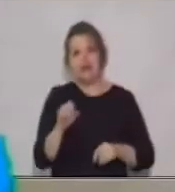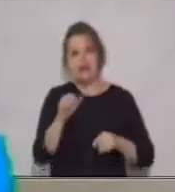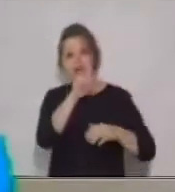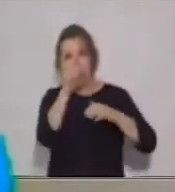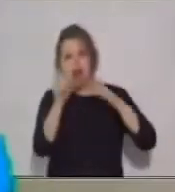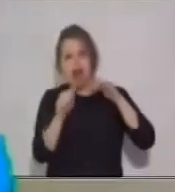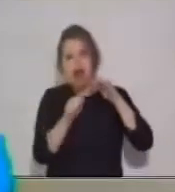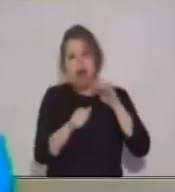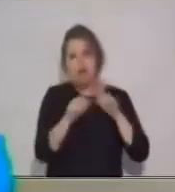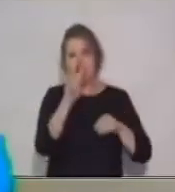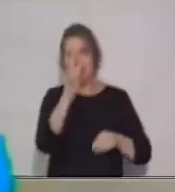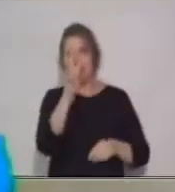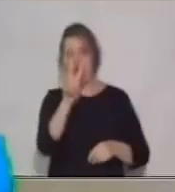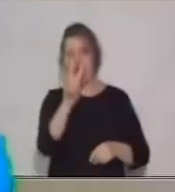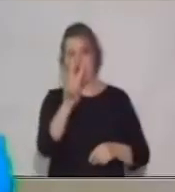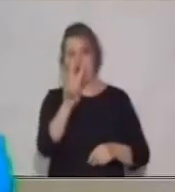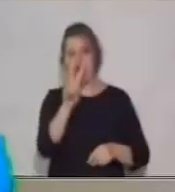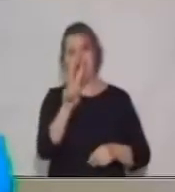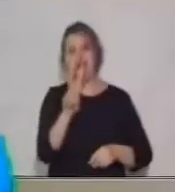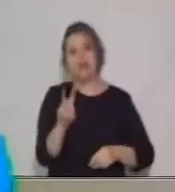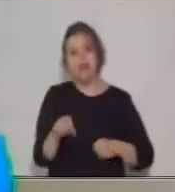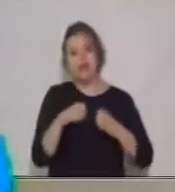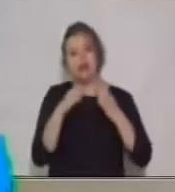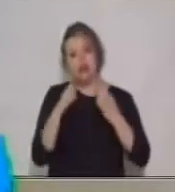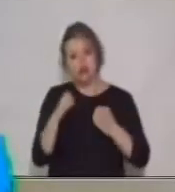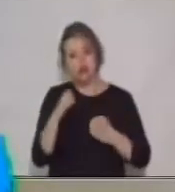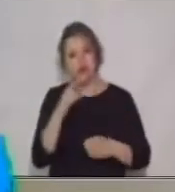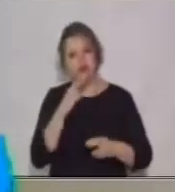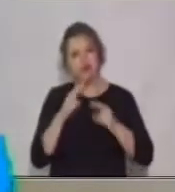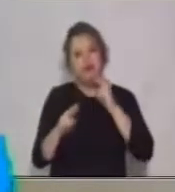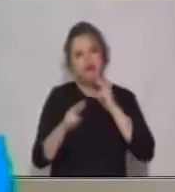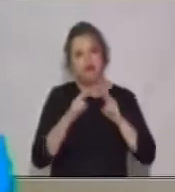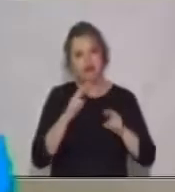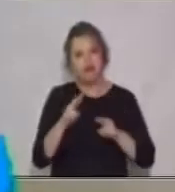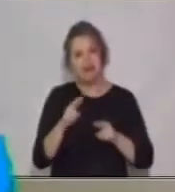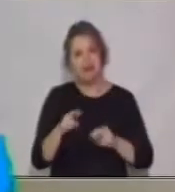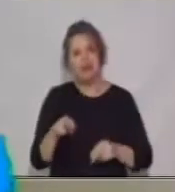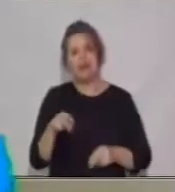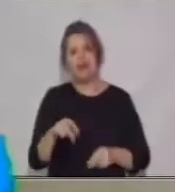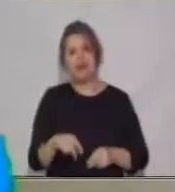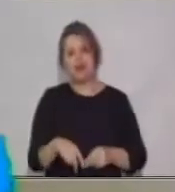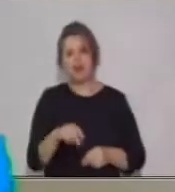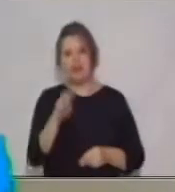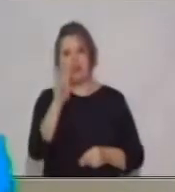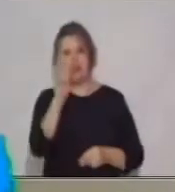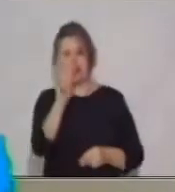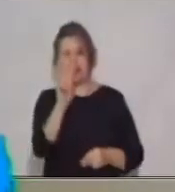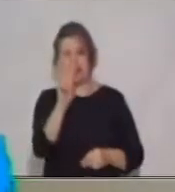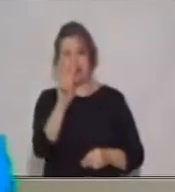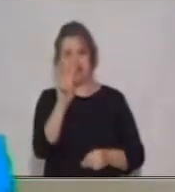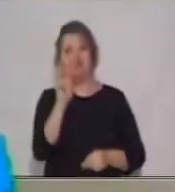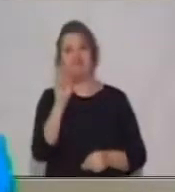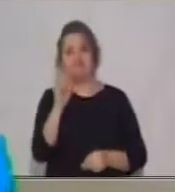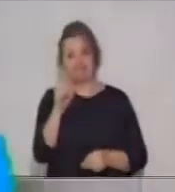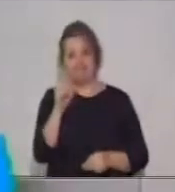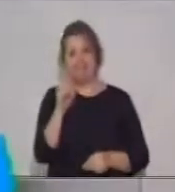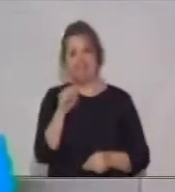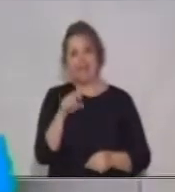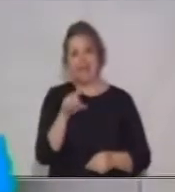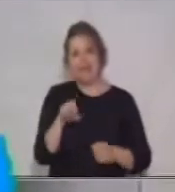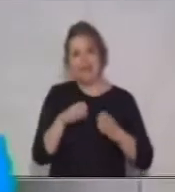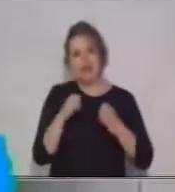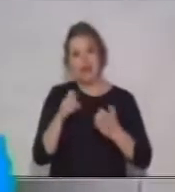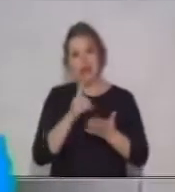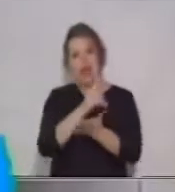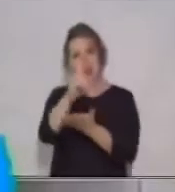bajamos 2, y estábamos en 5, entonces vamos a quedar en coordenada 3. Esa es la coordenada de la